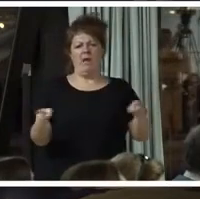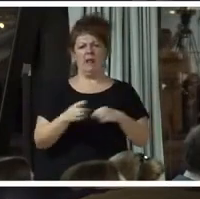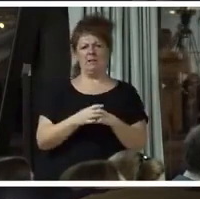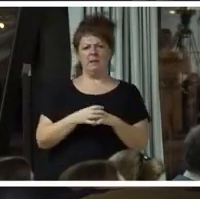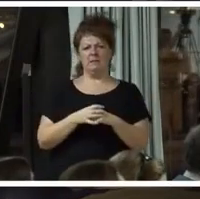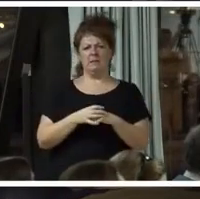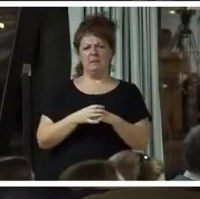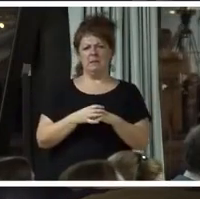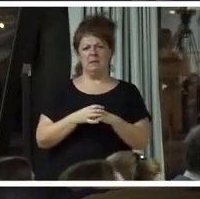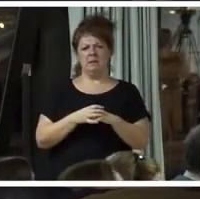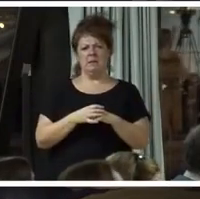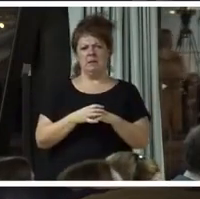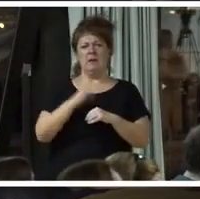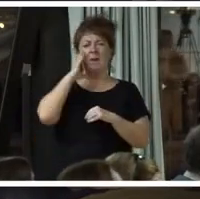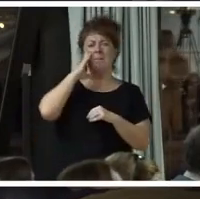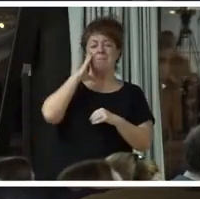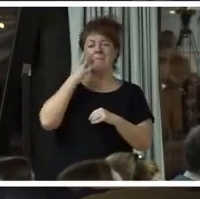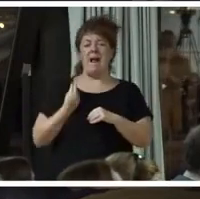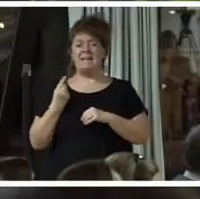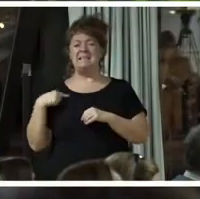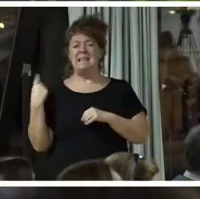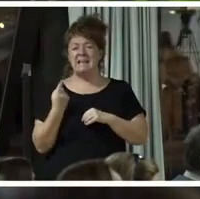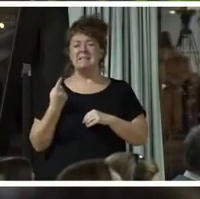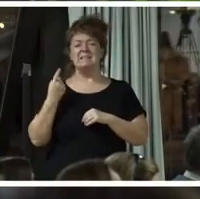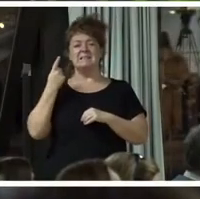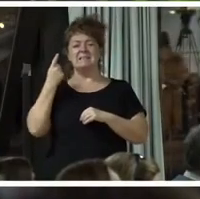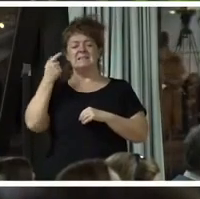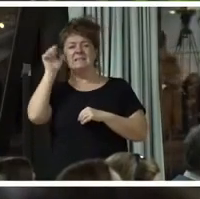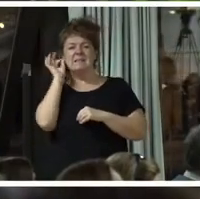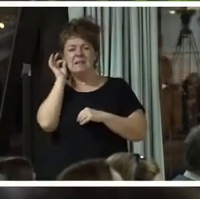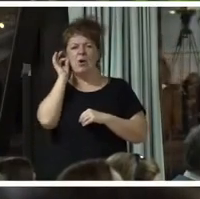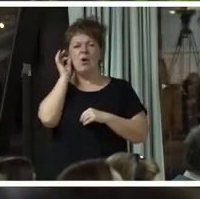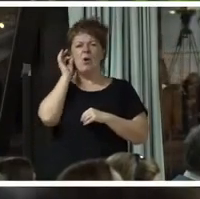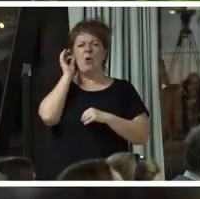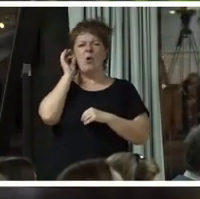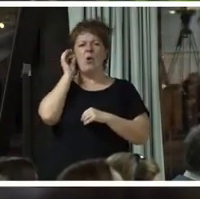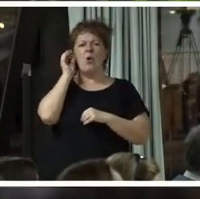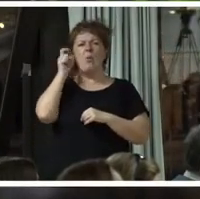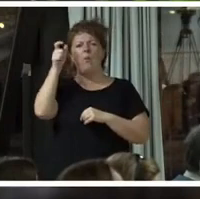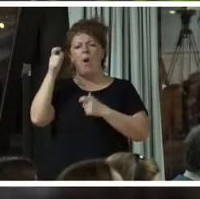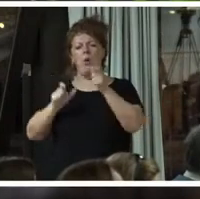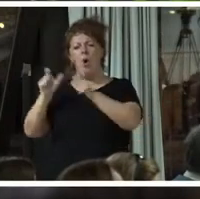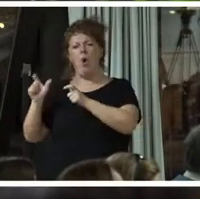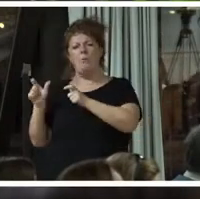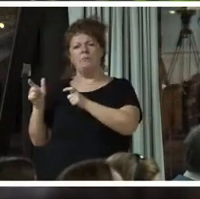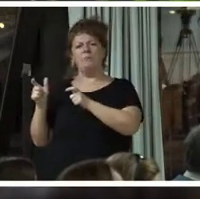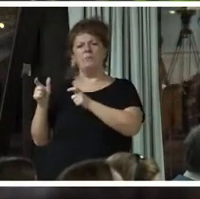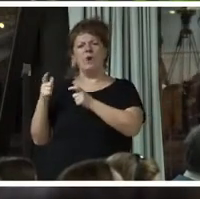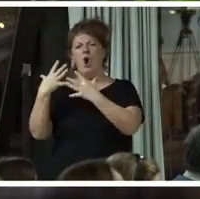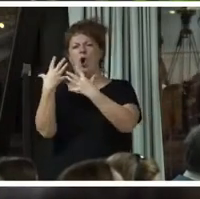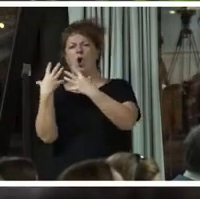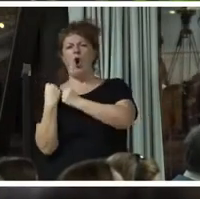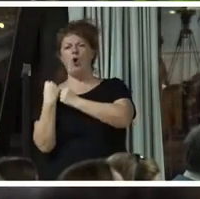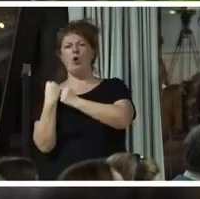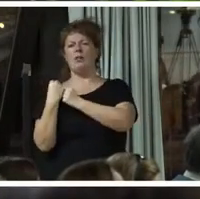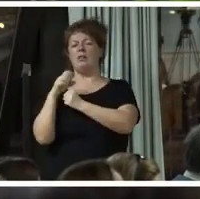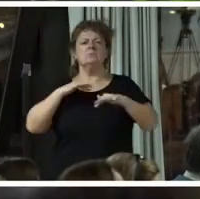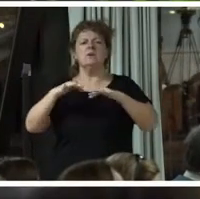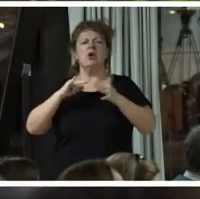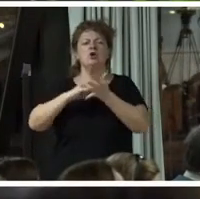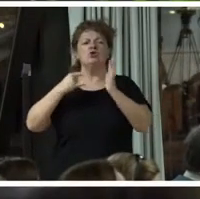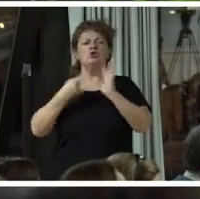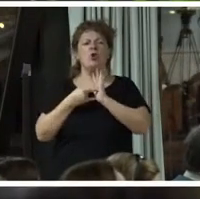cuestión Palestina y los palestinos y las palestinas Somos un pueblo colonizado e Israel es un estado